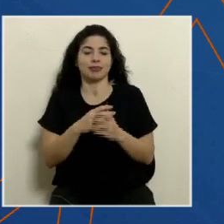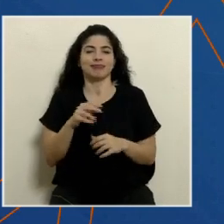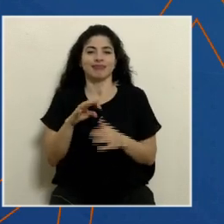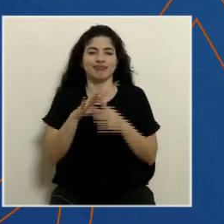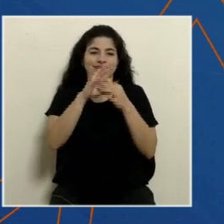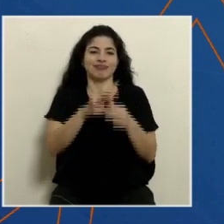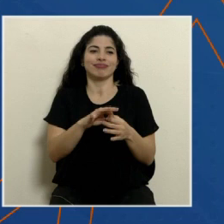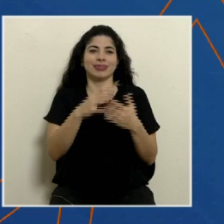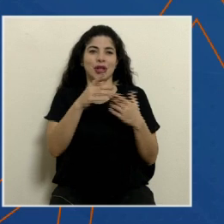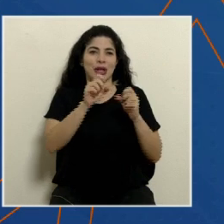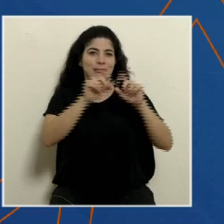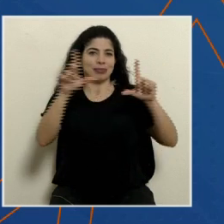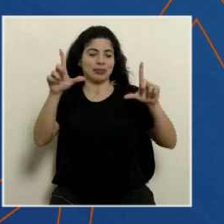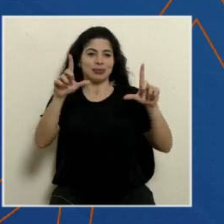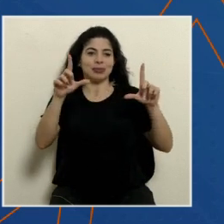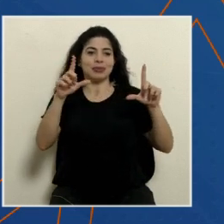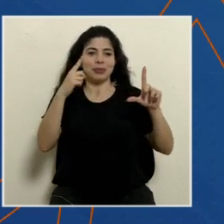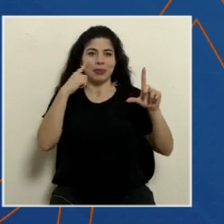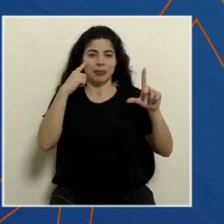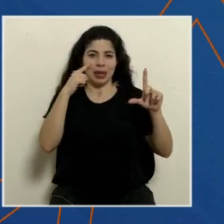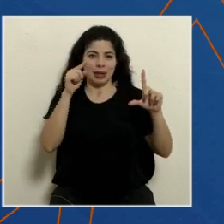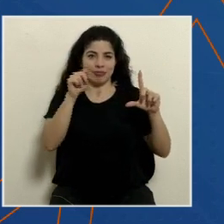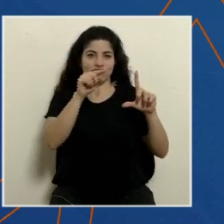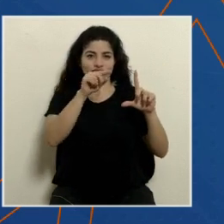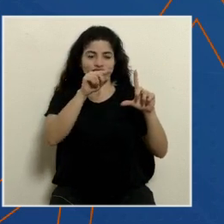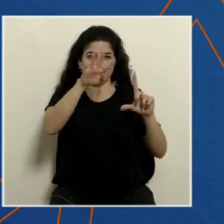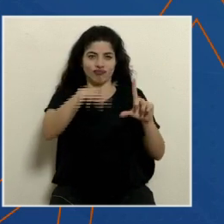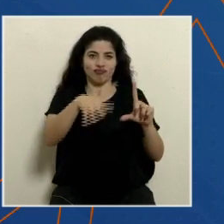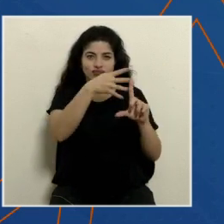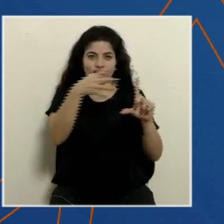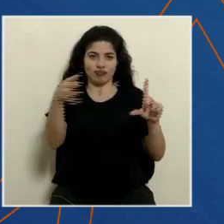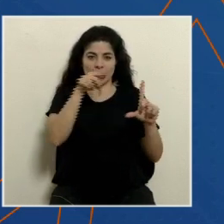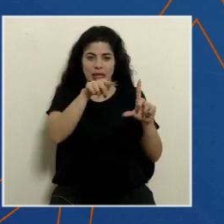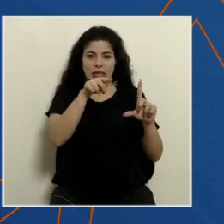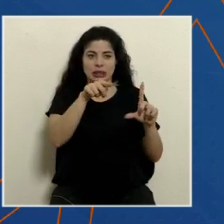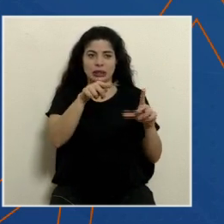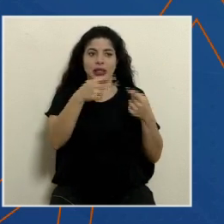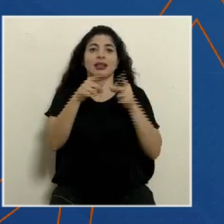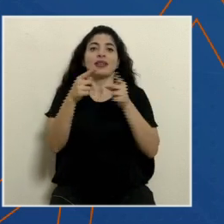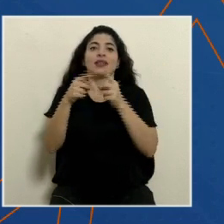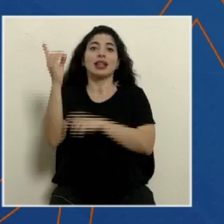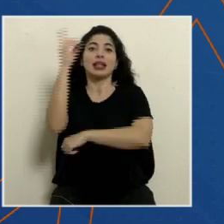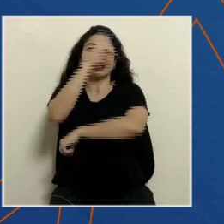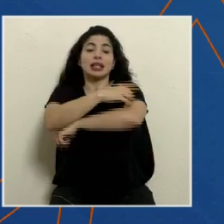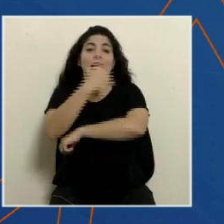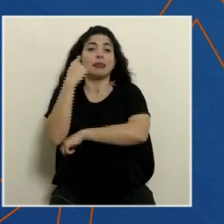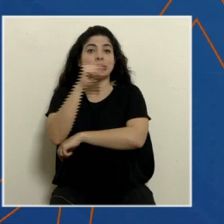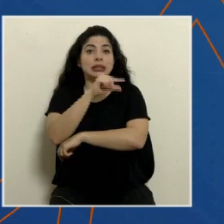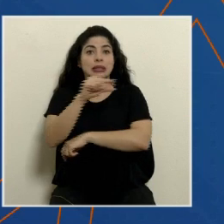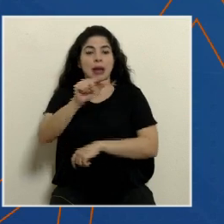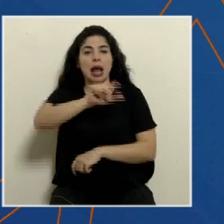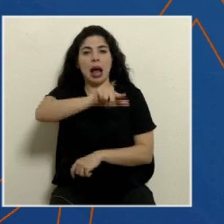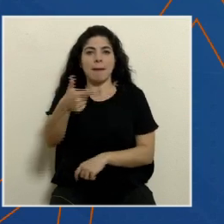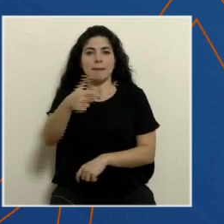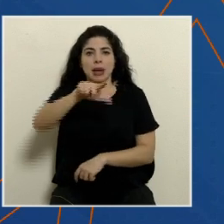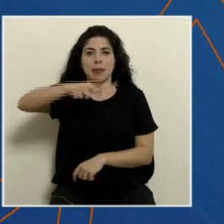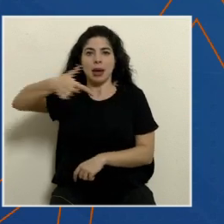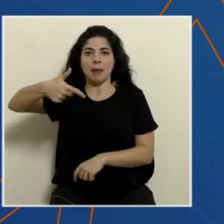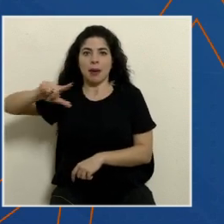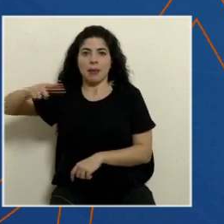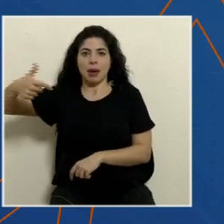está proyectándose en este momento, en los diferentes días de la semana. También es importante